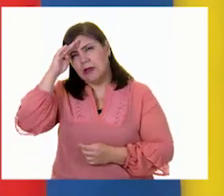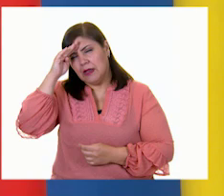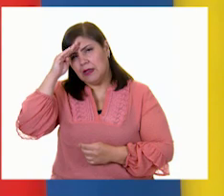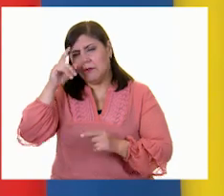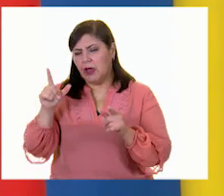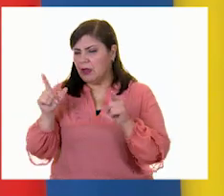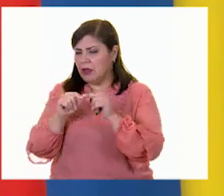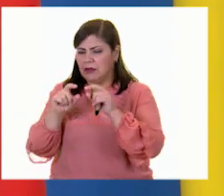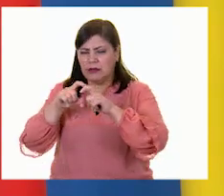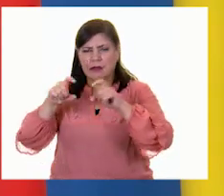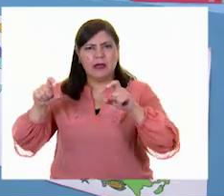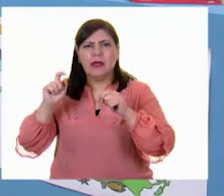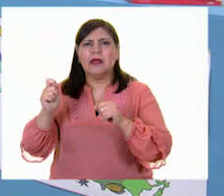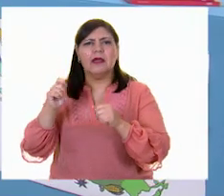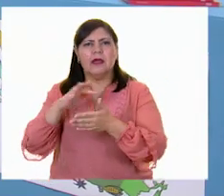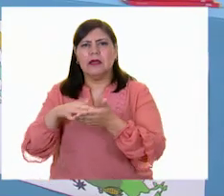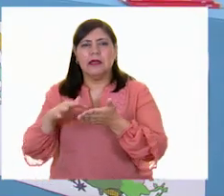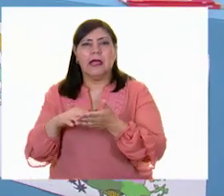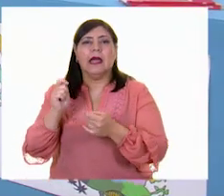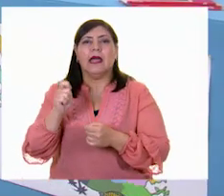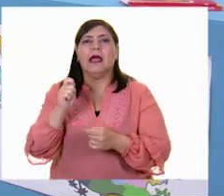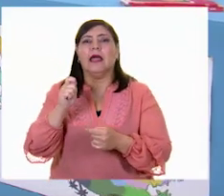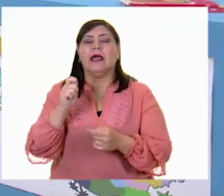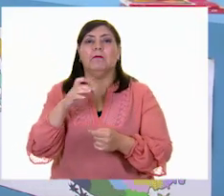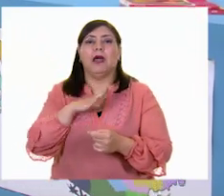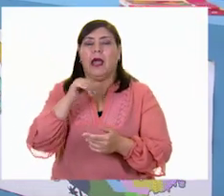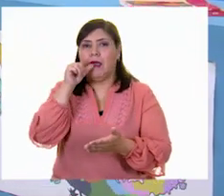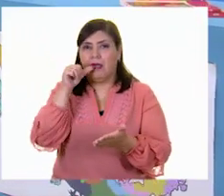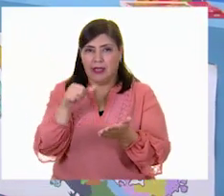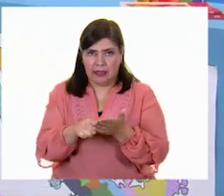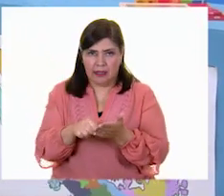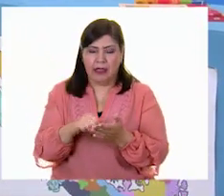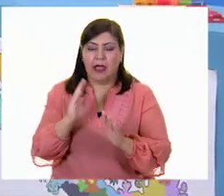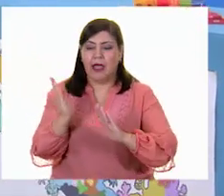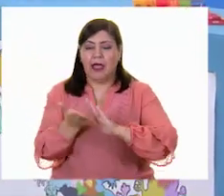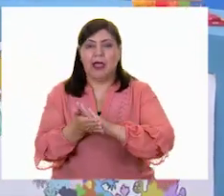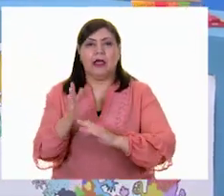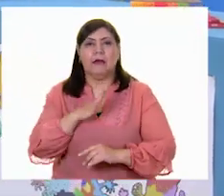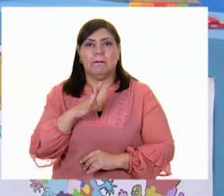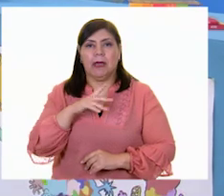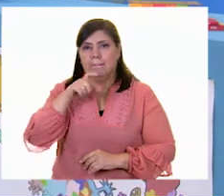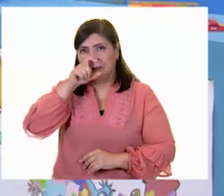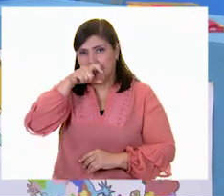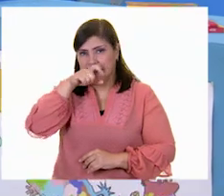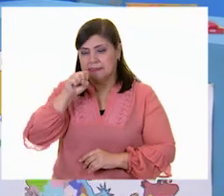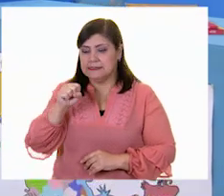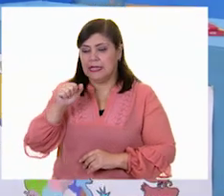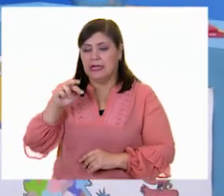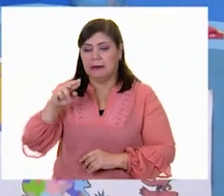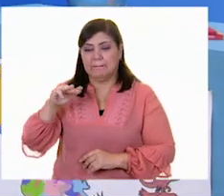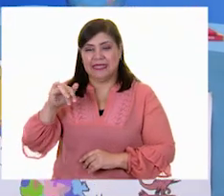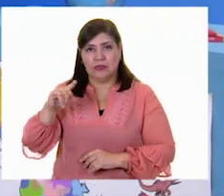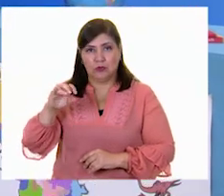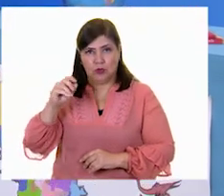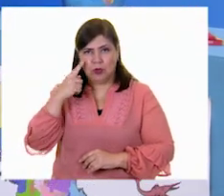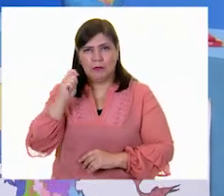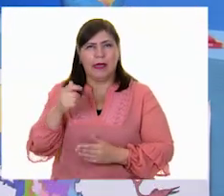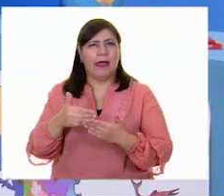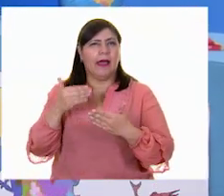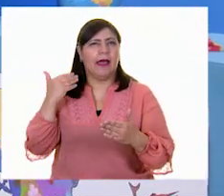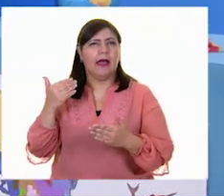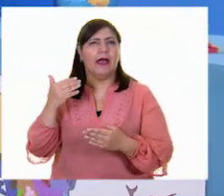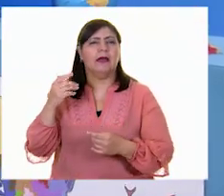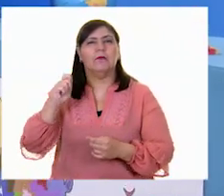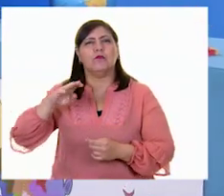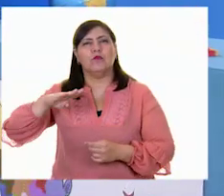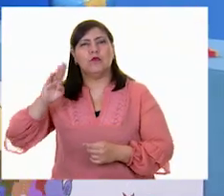vamos a leer hoy, Gaby? Es una carta ficcional incluida en El Periquillo Sarmiento, que fue escrita poco antes de morir por